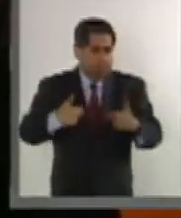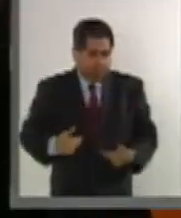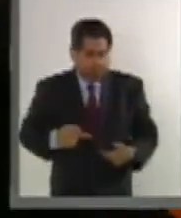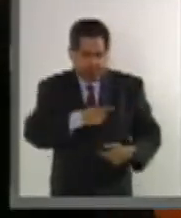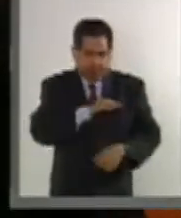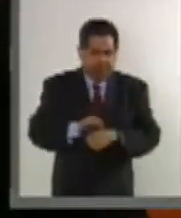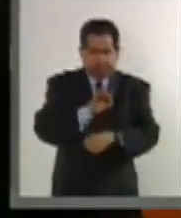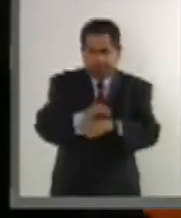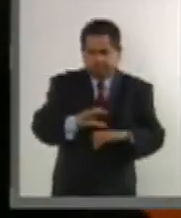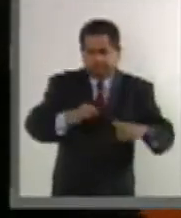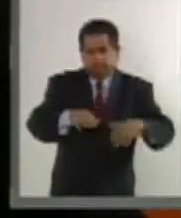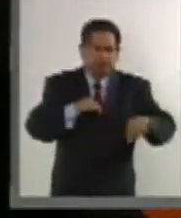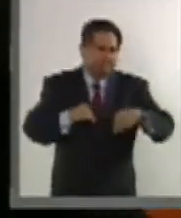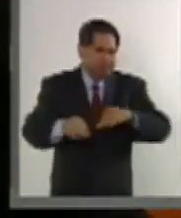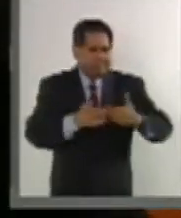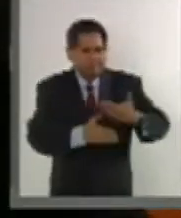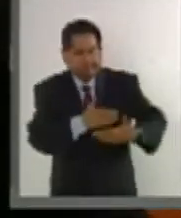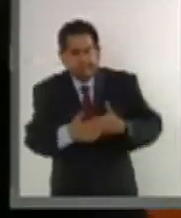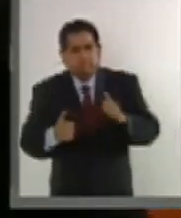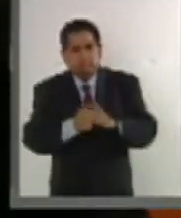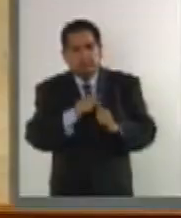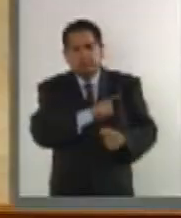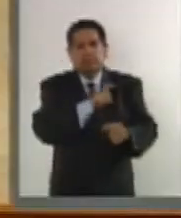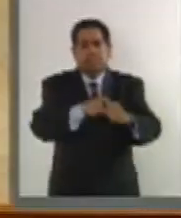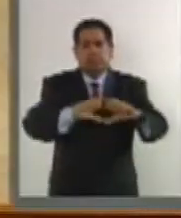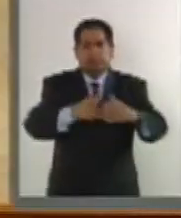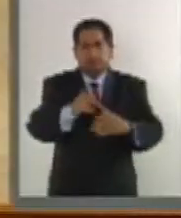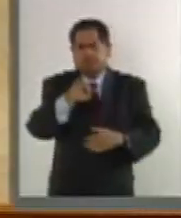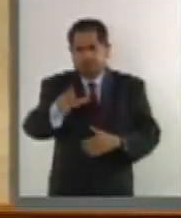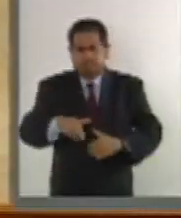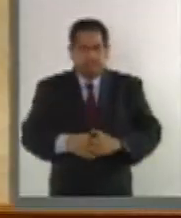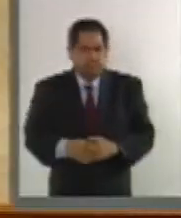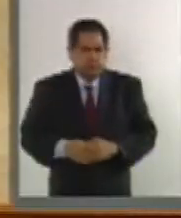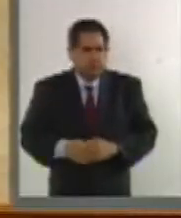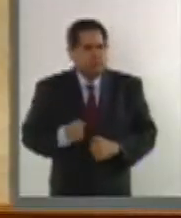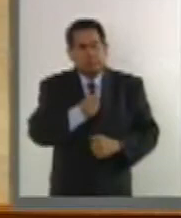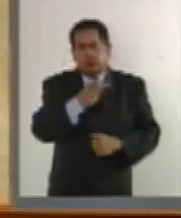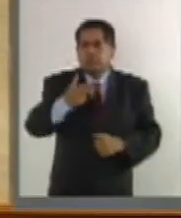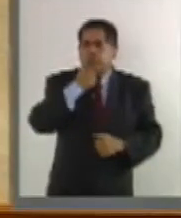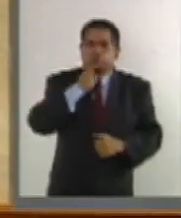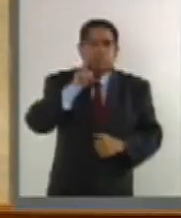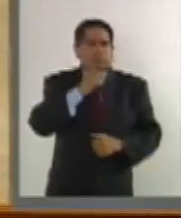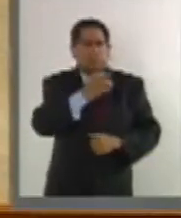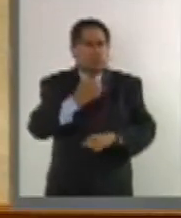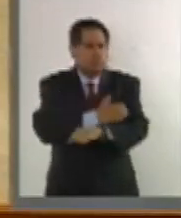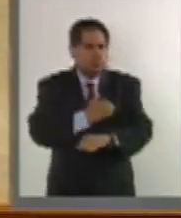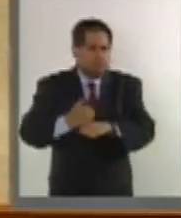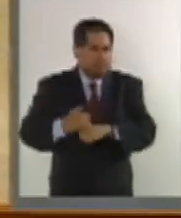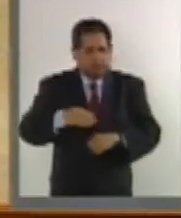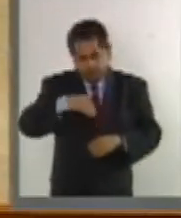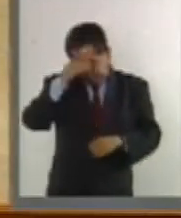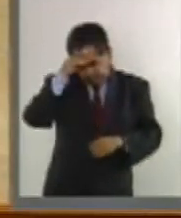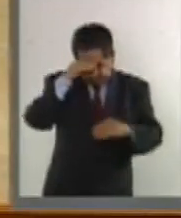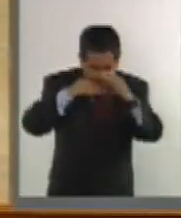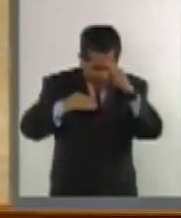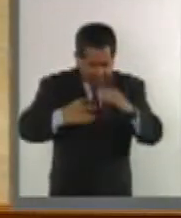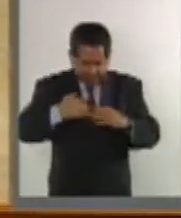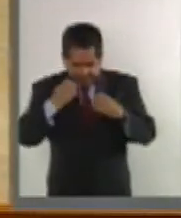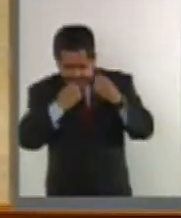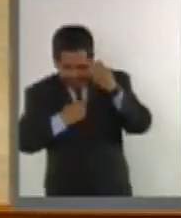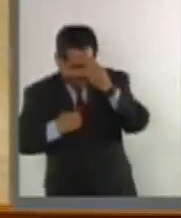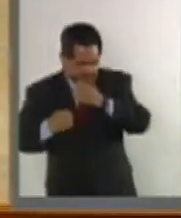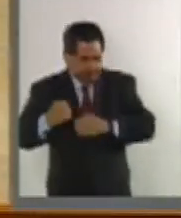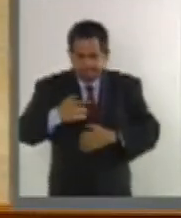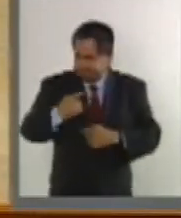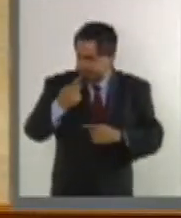protección y el trabajo en esta adscripción. Compañeras y compañeros, Después de hacer un profundo ejercicio de análisis y